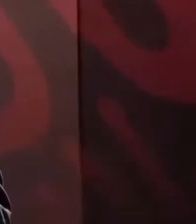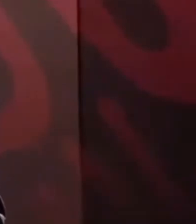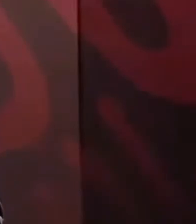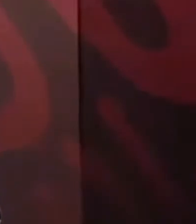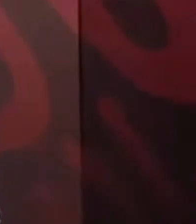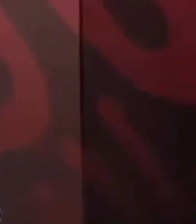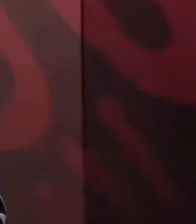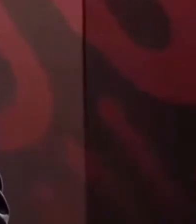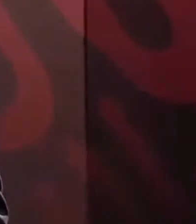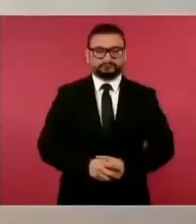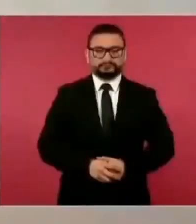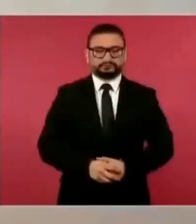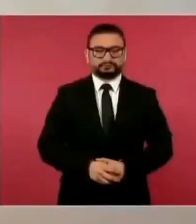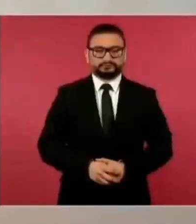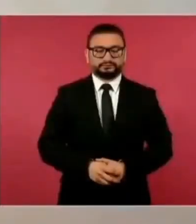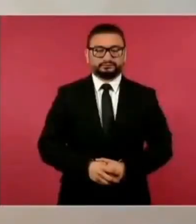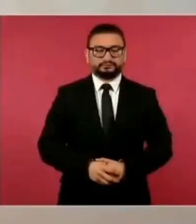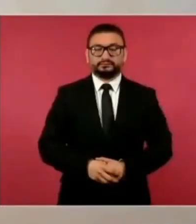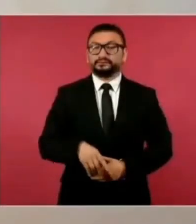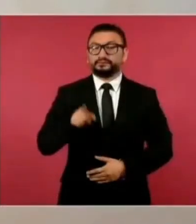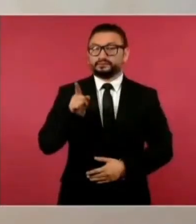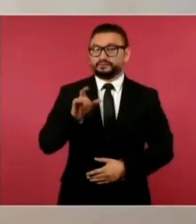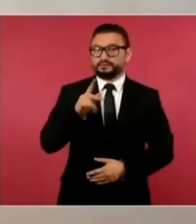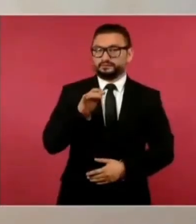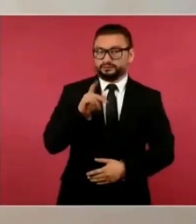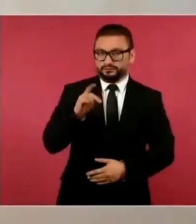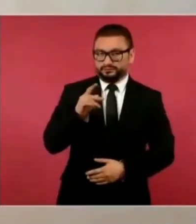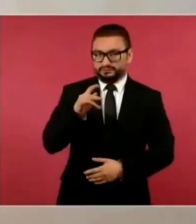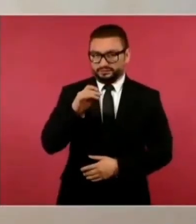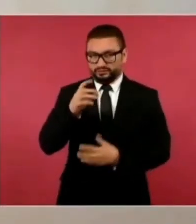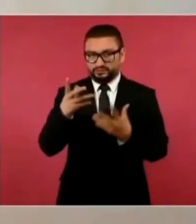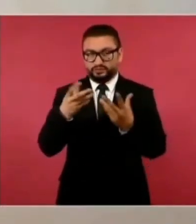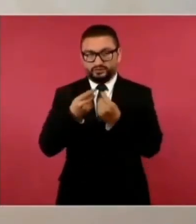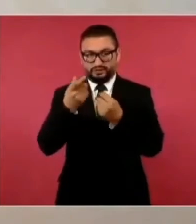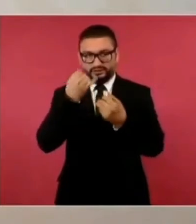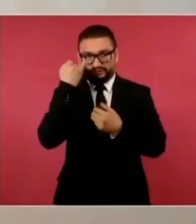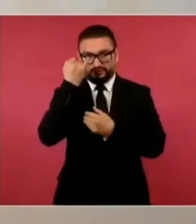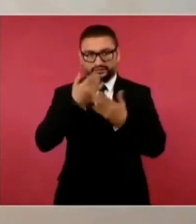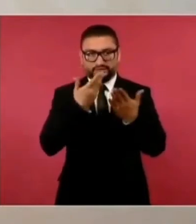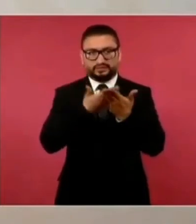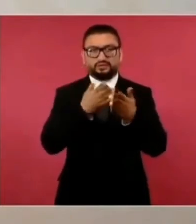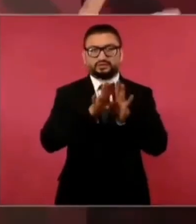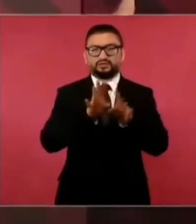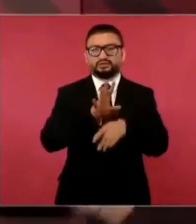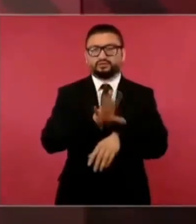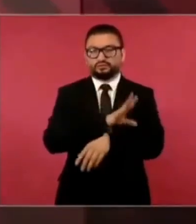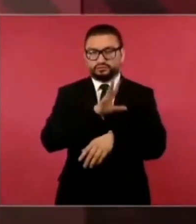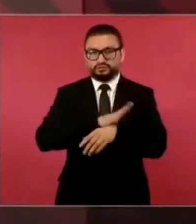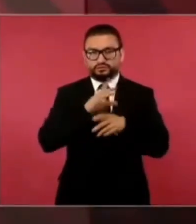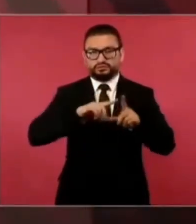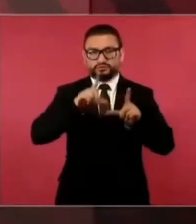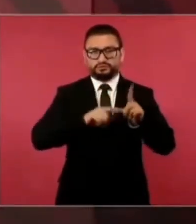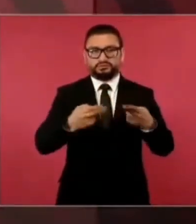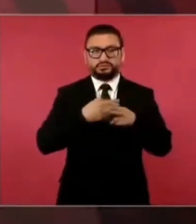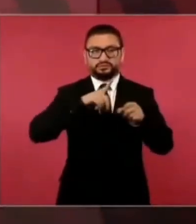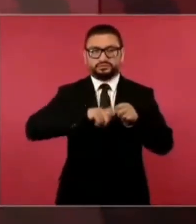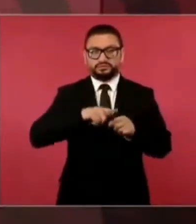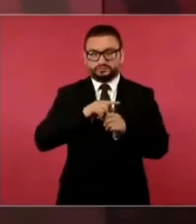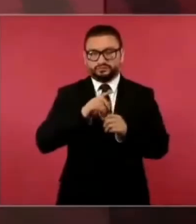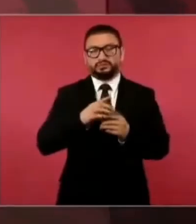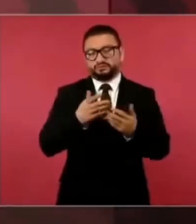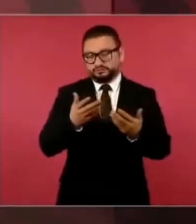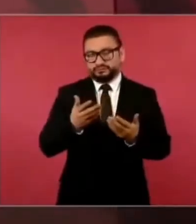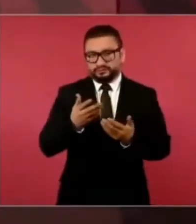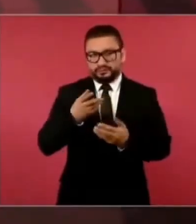llevó a cabo la nacionalización de la industria eléctrica, y con un argumento parecido a lo de